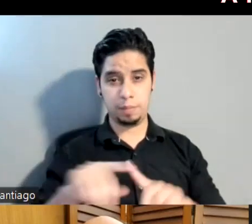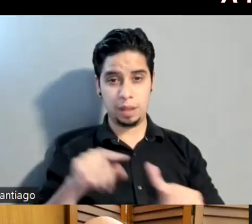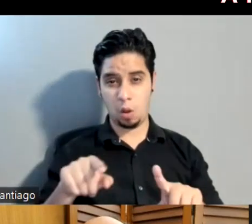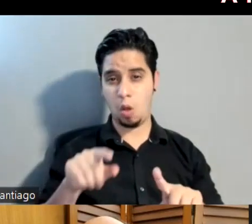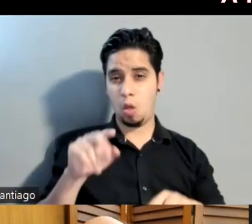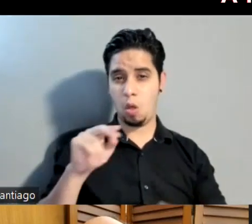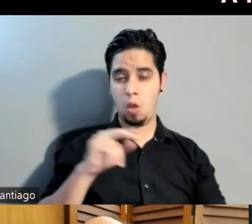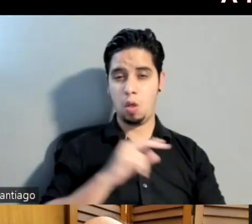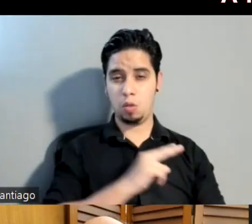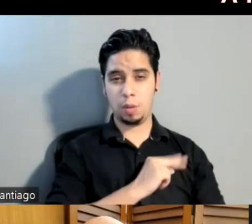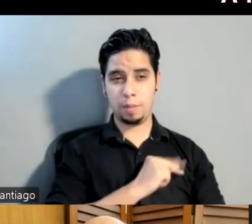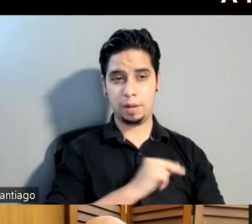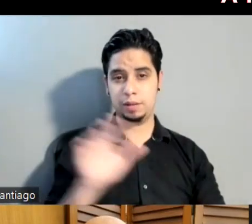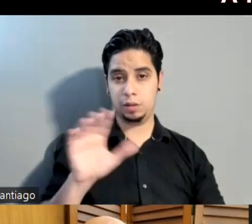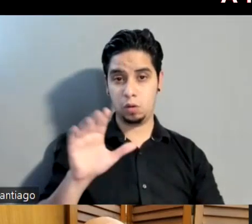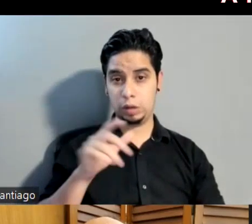noche, anexo 3,